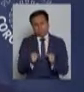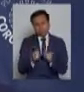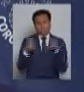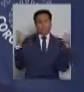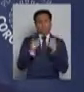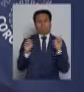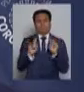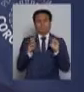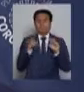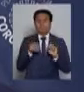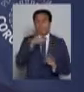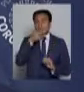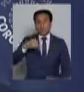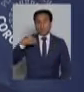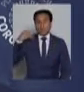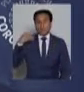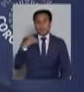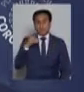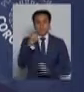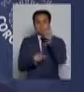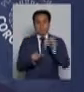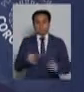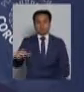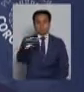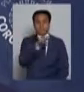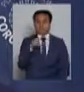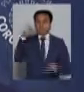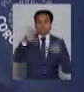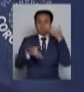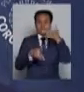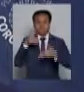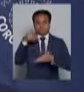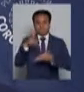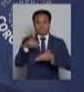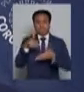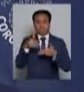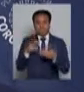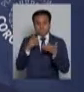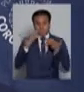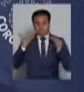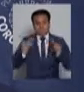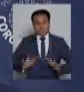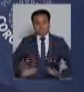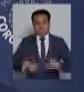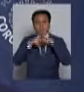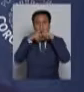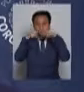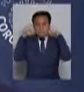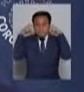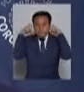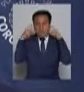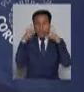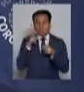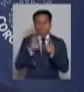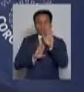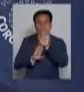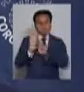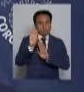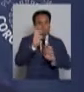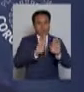en relación a lo que hemos señalado antes, que las personas que concurran lo hagan vistiendo una mascarilla para